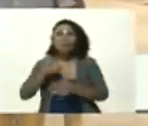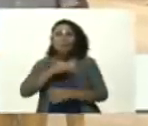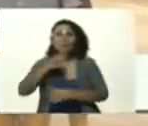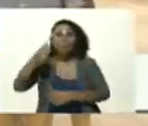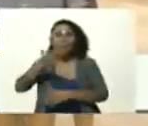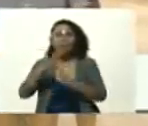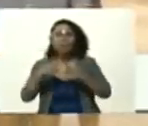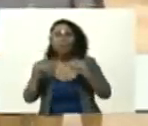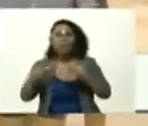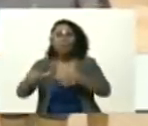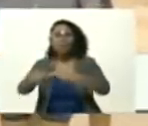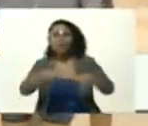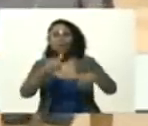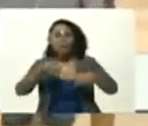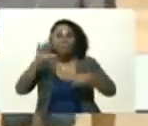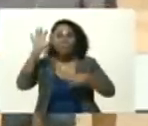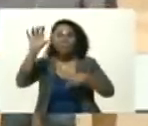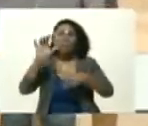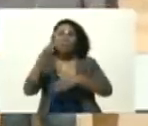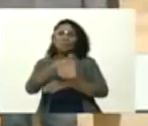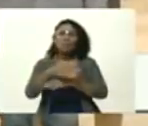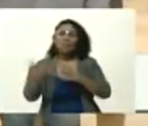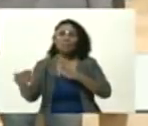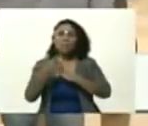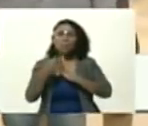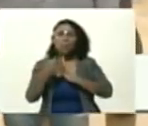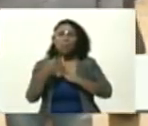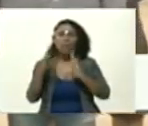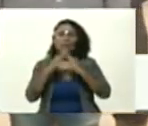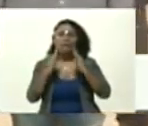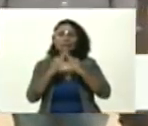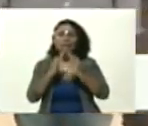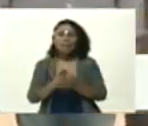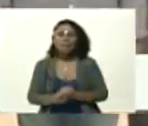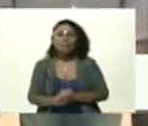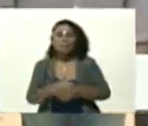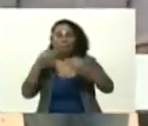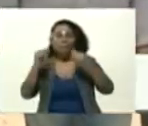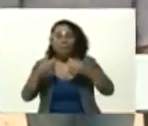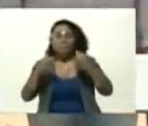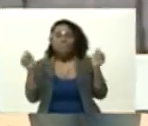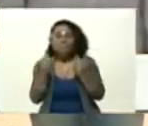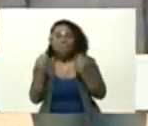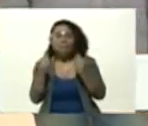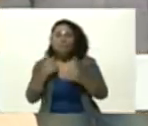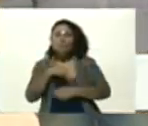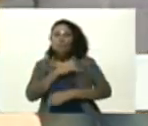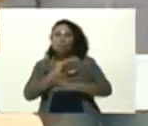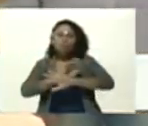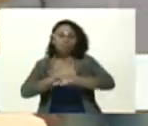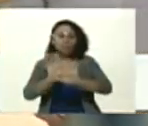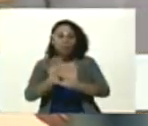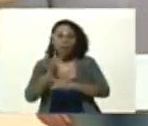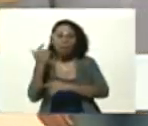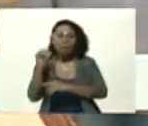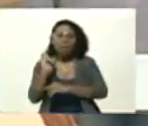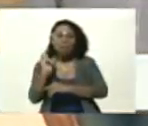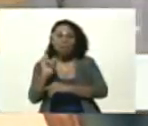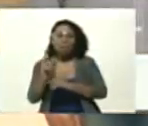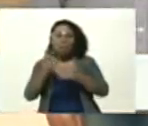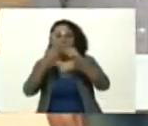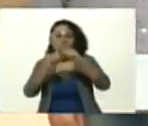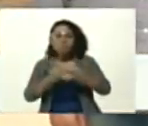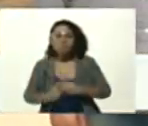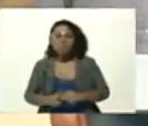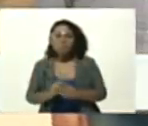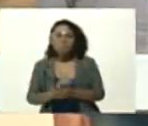todas las áreas del país donde han habido afectaciones de hábitat y vivienda. Acá en Mérida nosotros ya estamos contabilizando